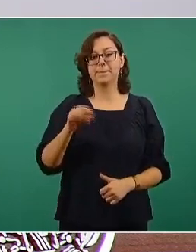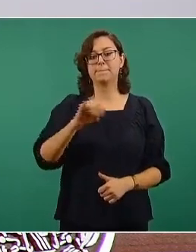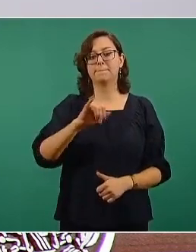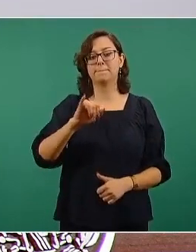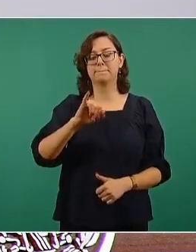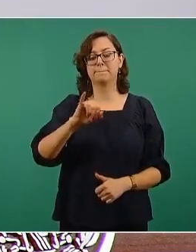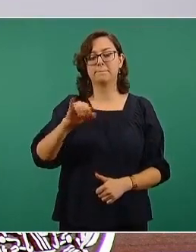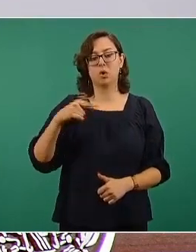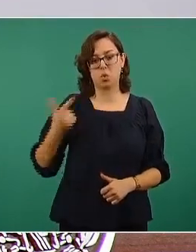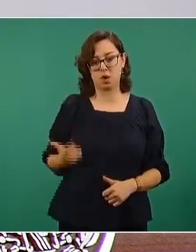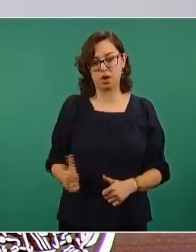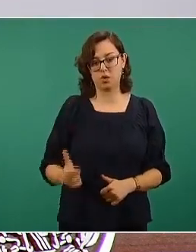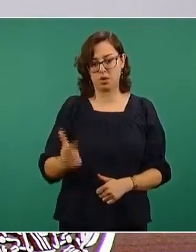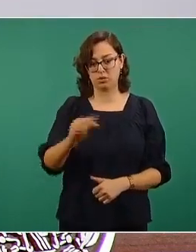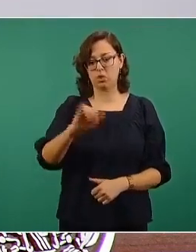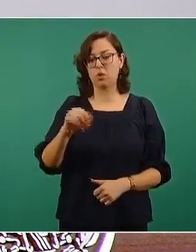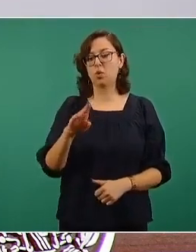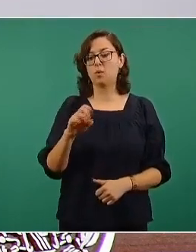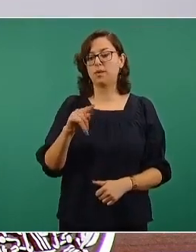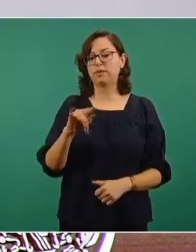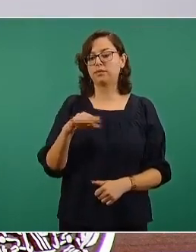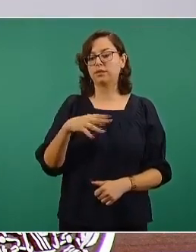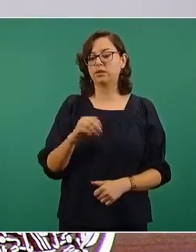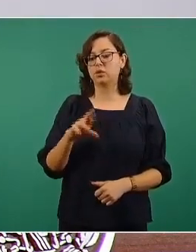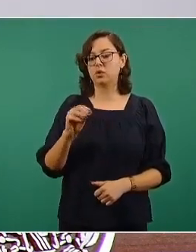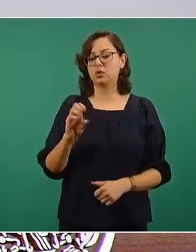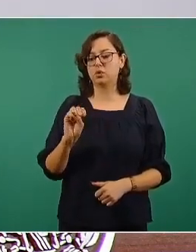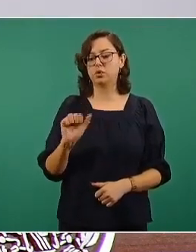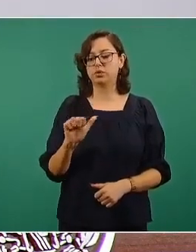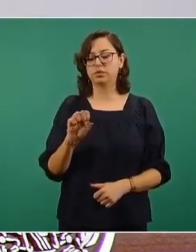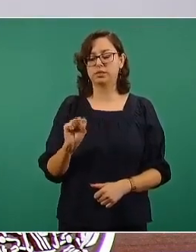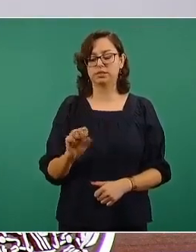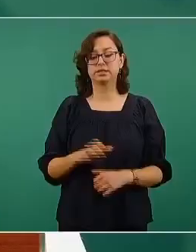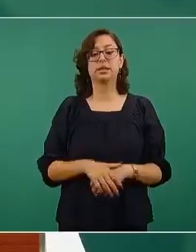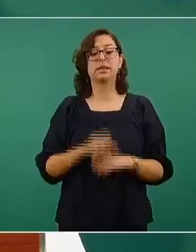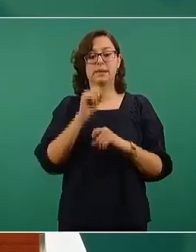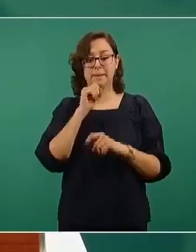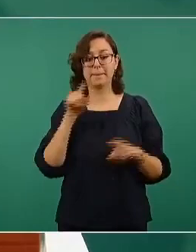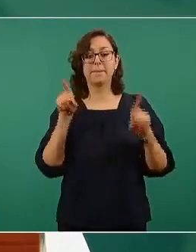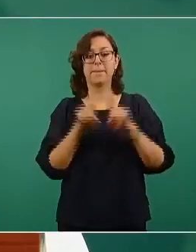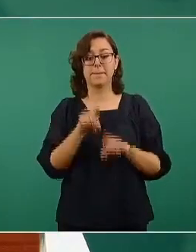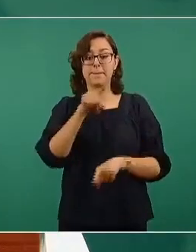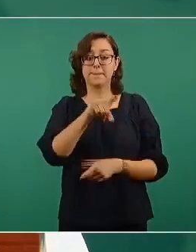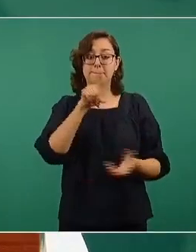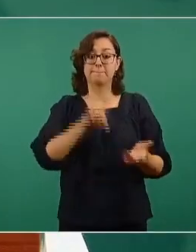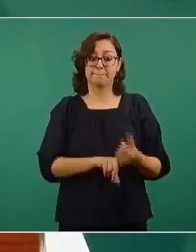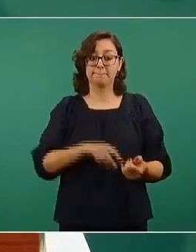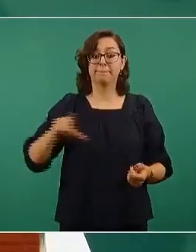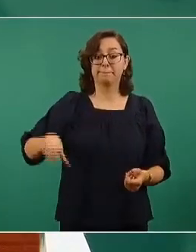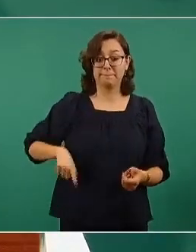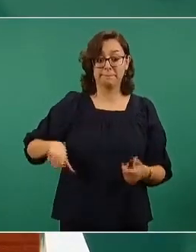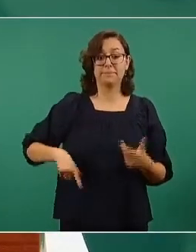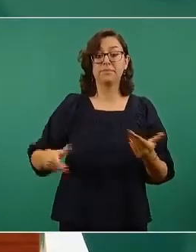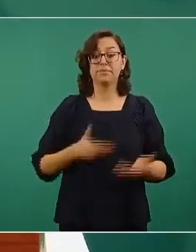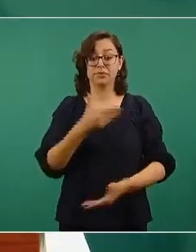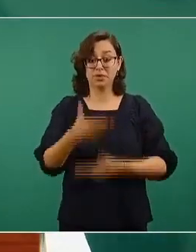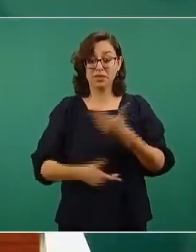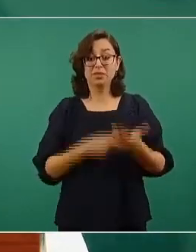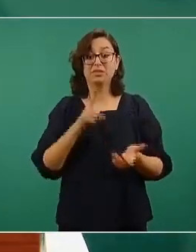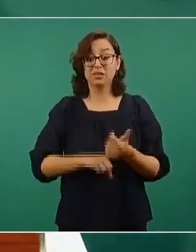en Guanajuato. Se encuentran involucrados también servidores públicos del propio